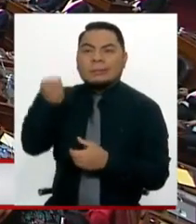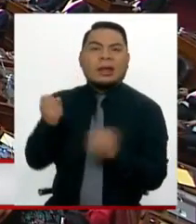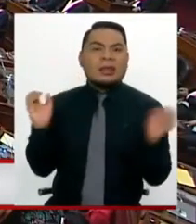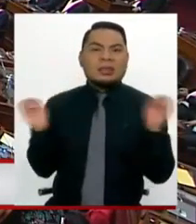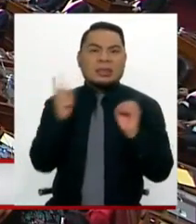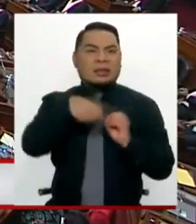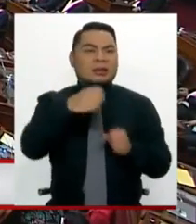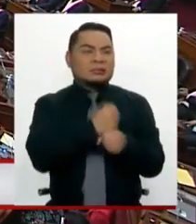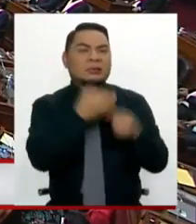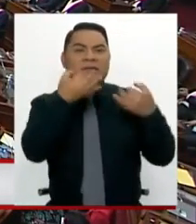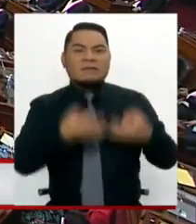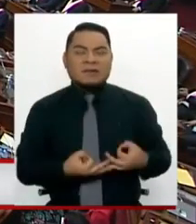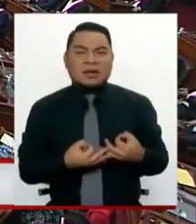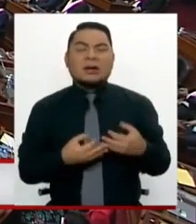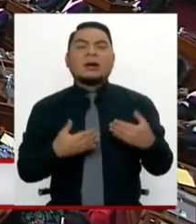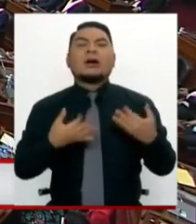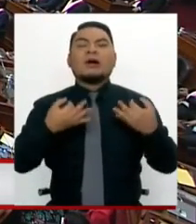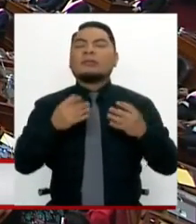y